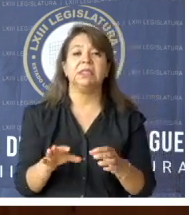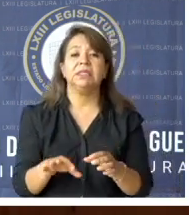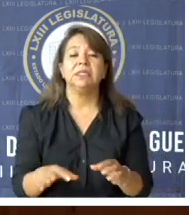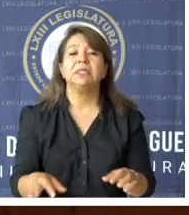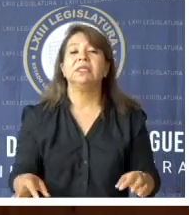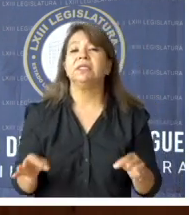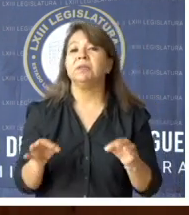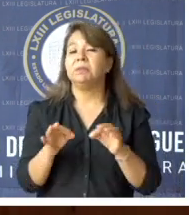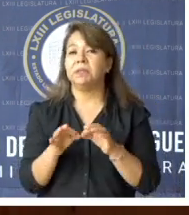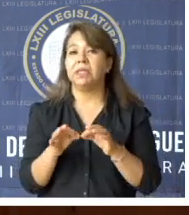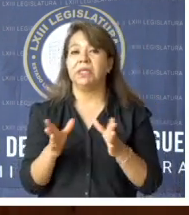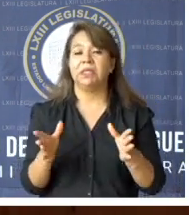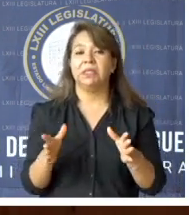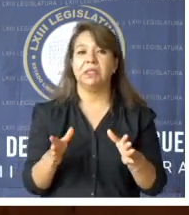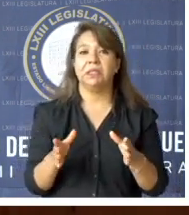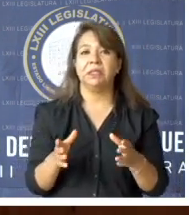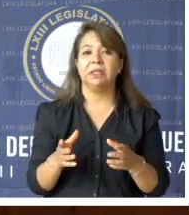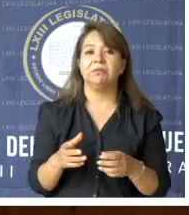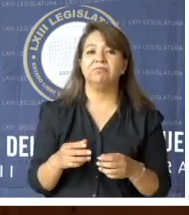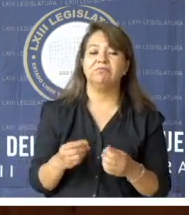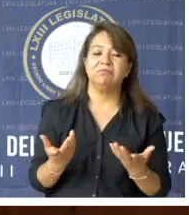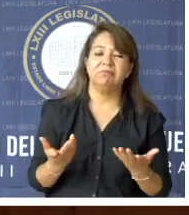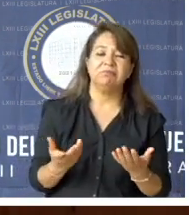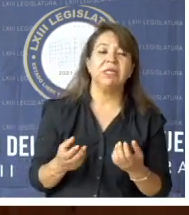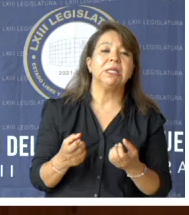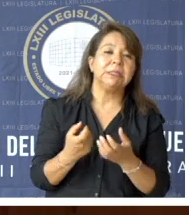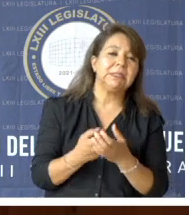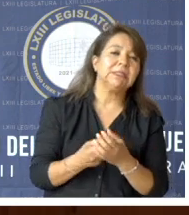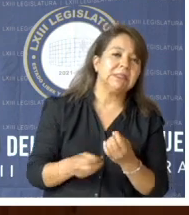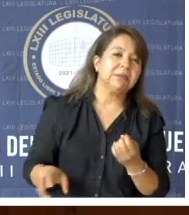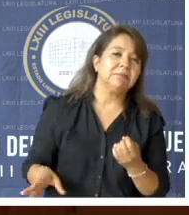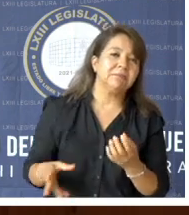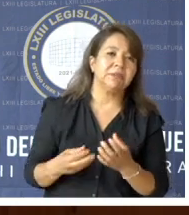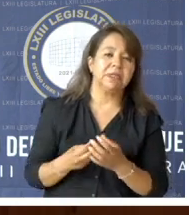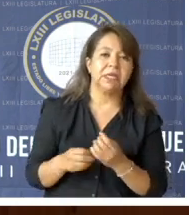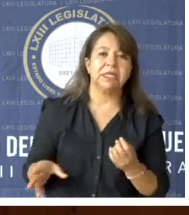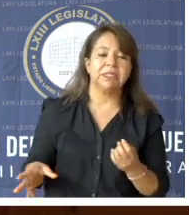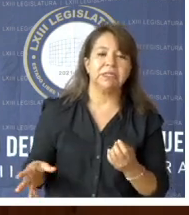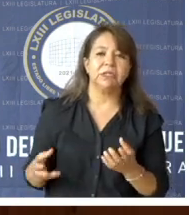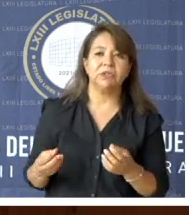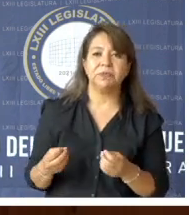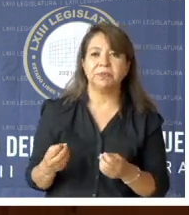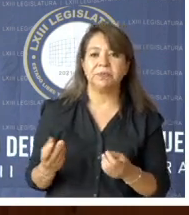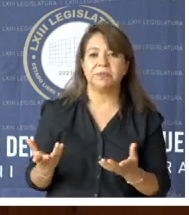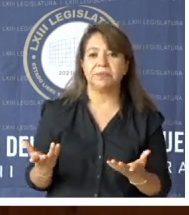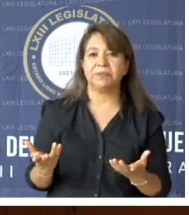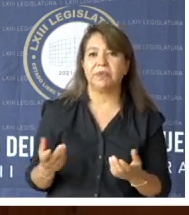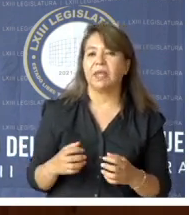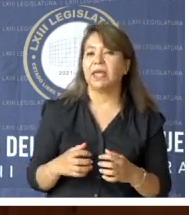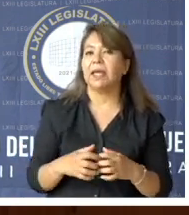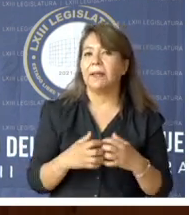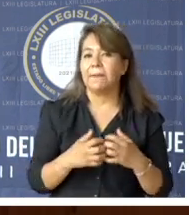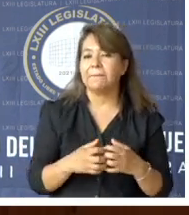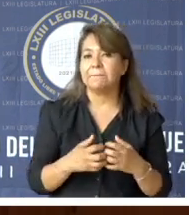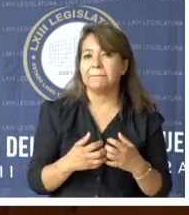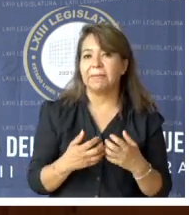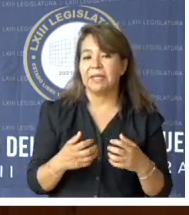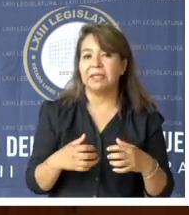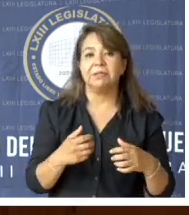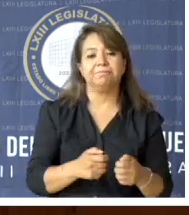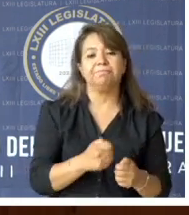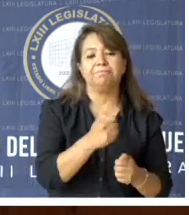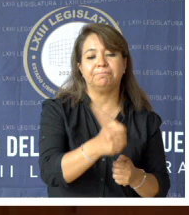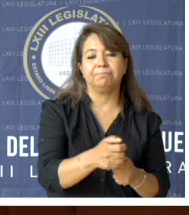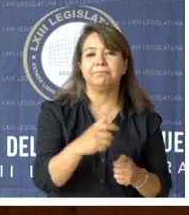suelen ser vistos como un generador de gasto y no de ingreso, por lo que invertir en sus empleados no les